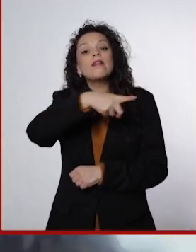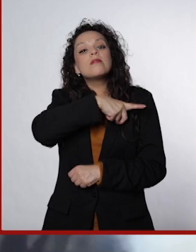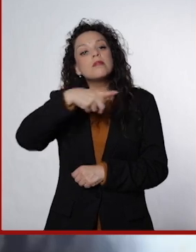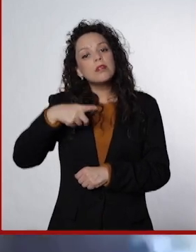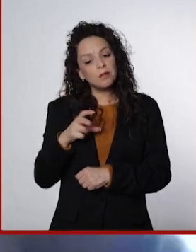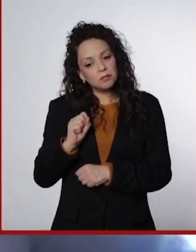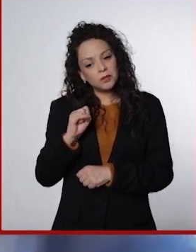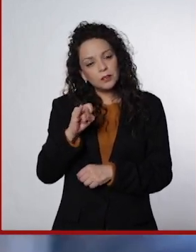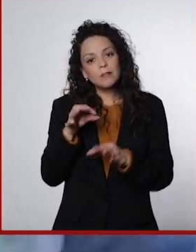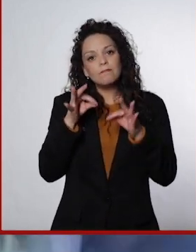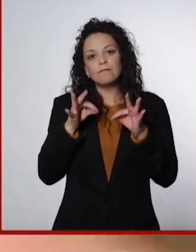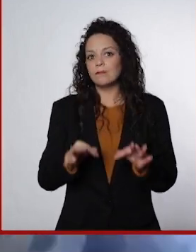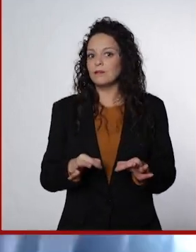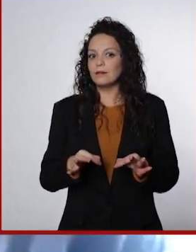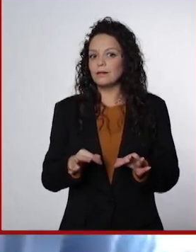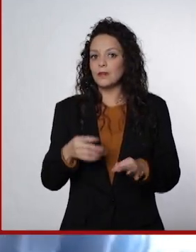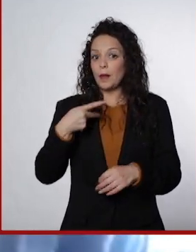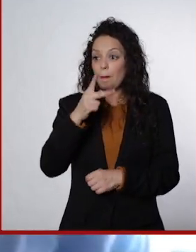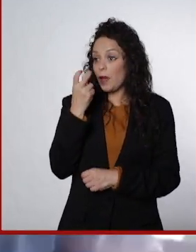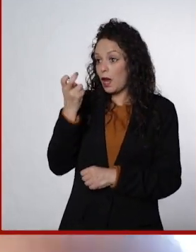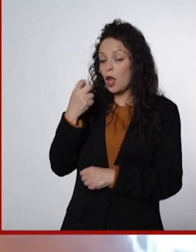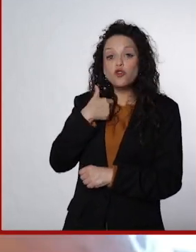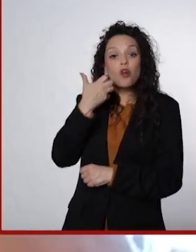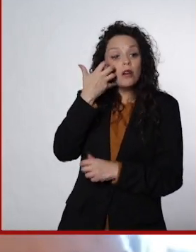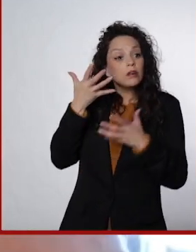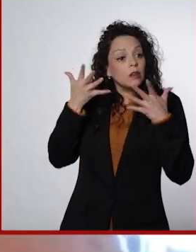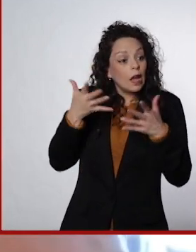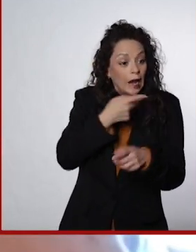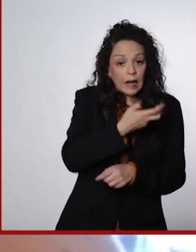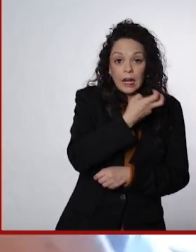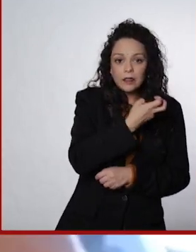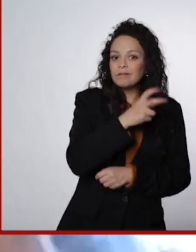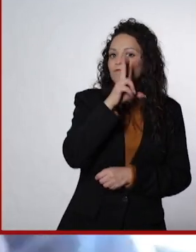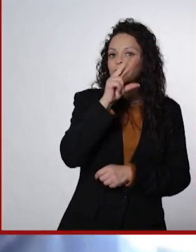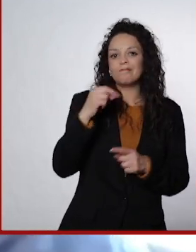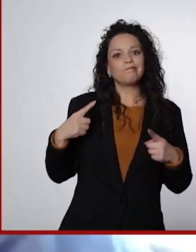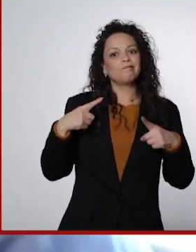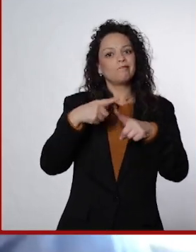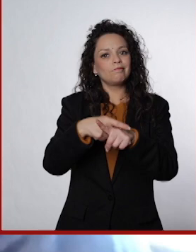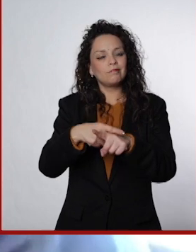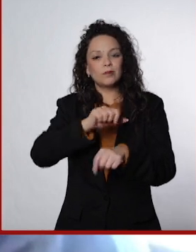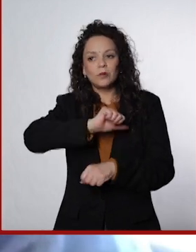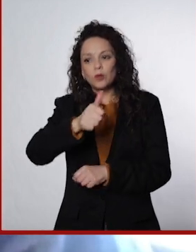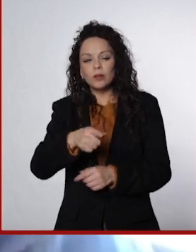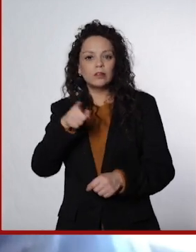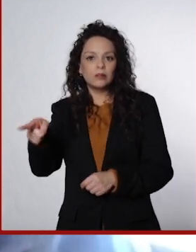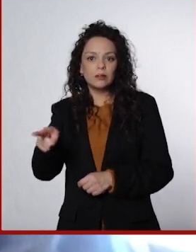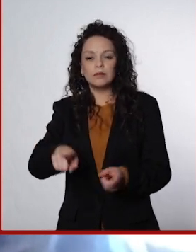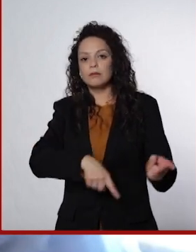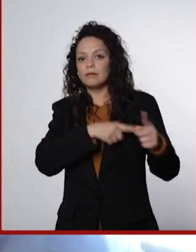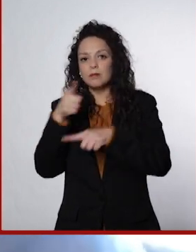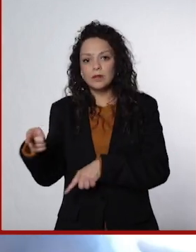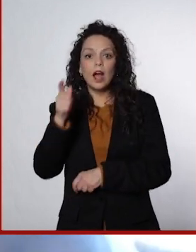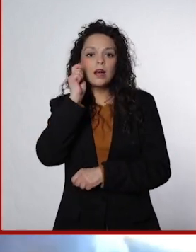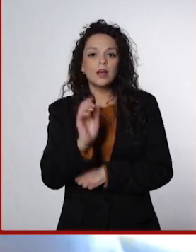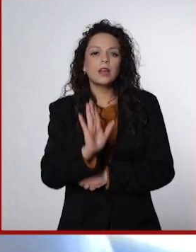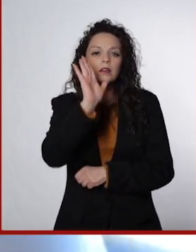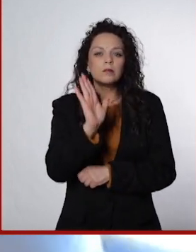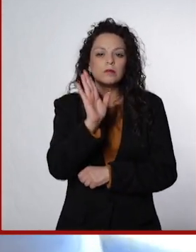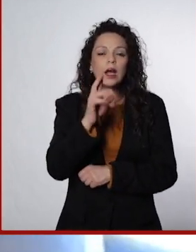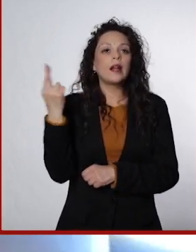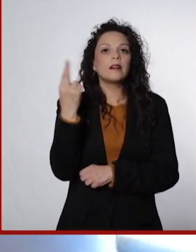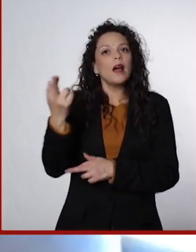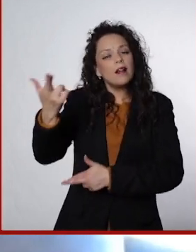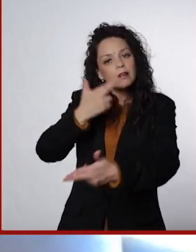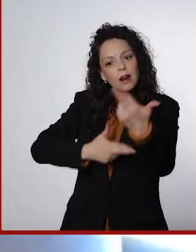ya no vino desde el lugar de lo que yo quiero, lo que a mí me gusta. Entonces, parte de lo que propone este modelo es que recuperes la